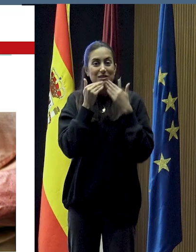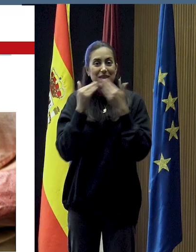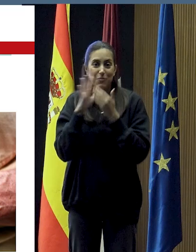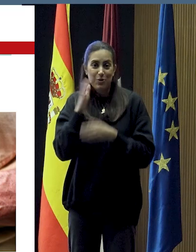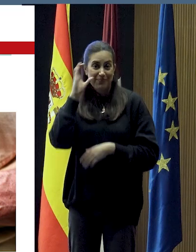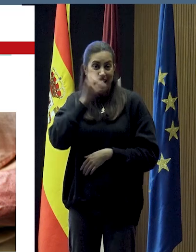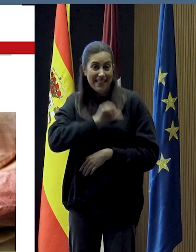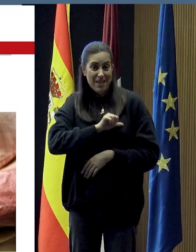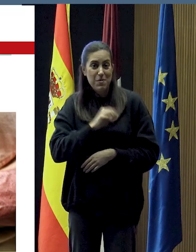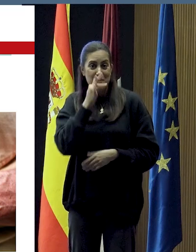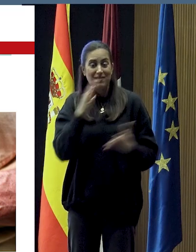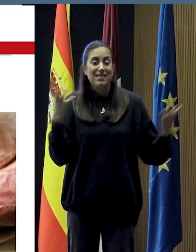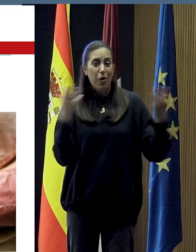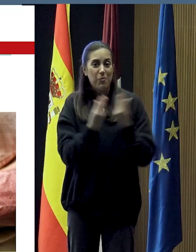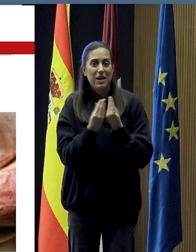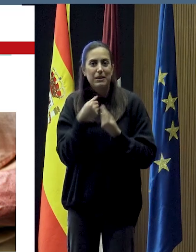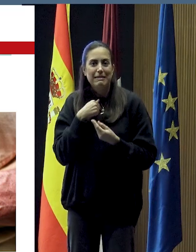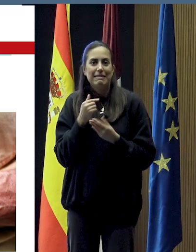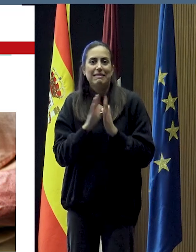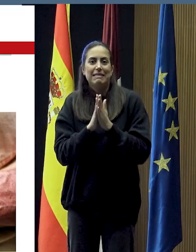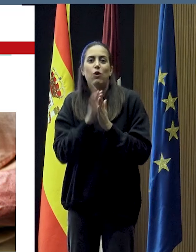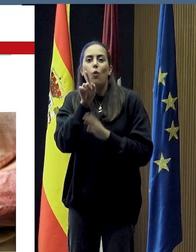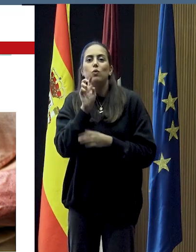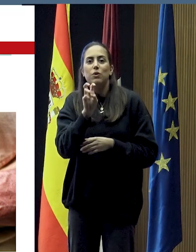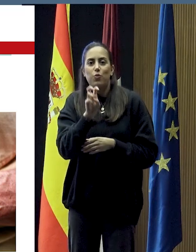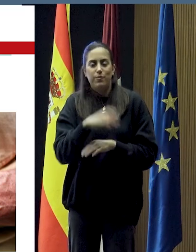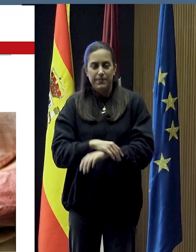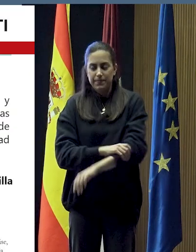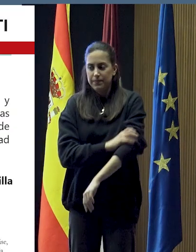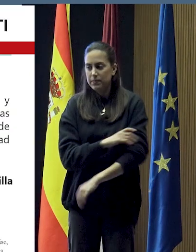por acompañarme. Y solo os voy a pedir un segundo,